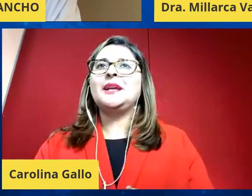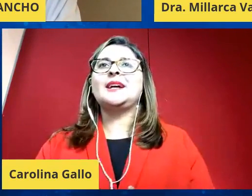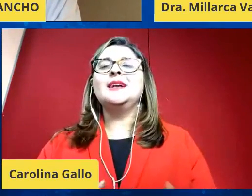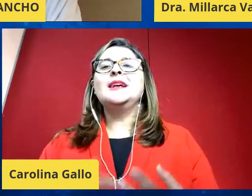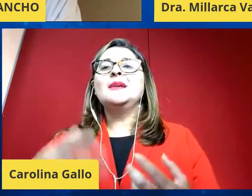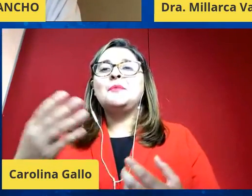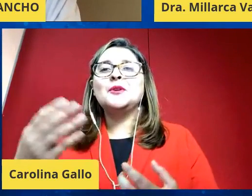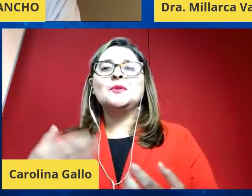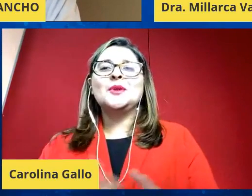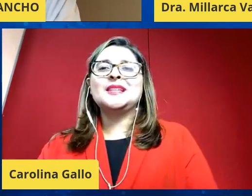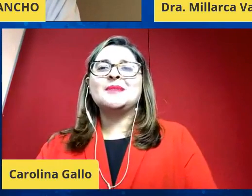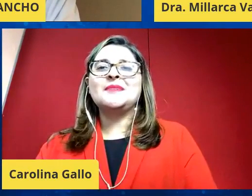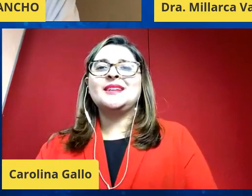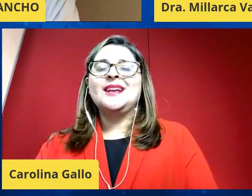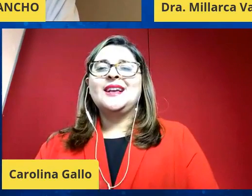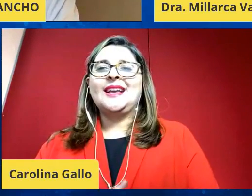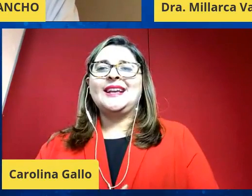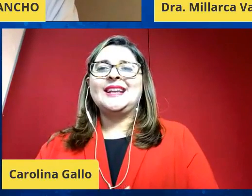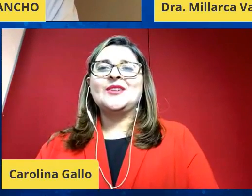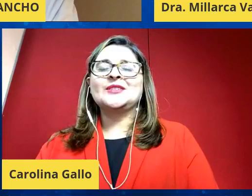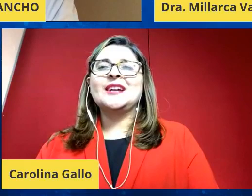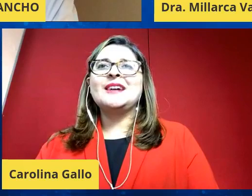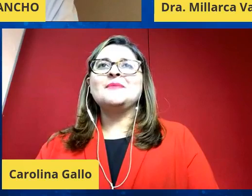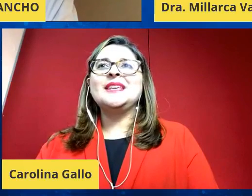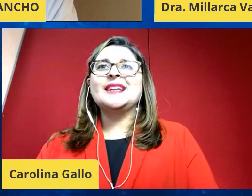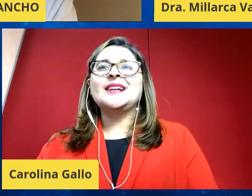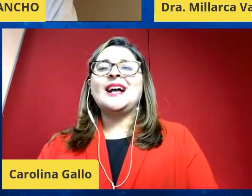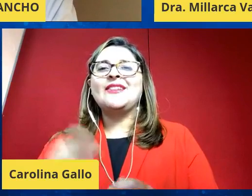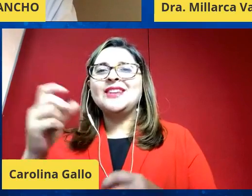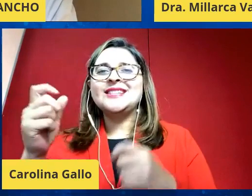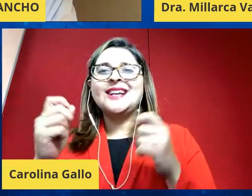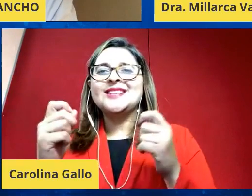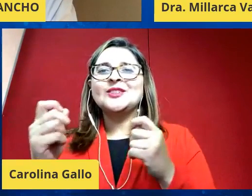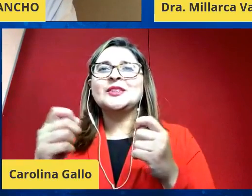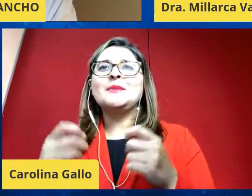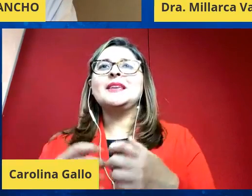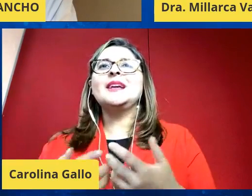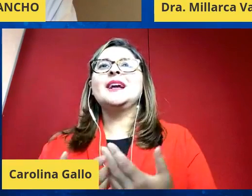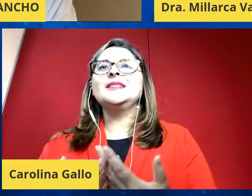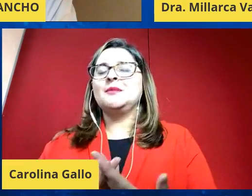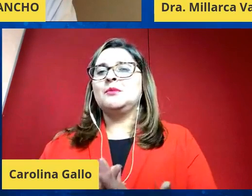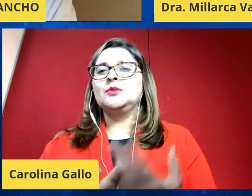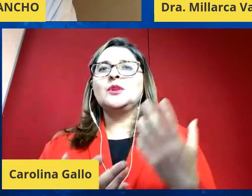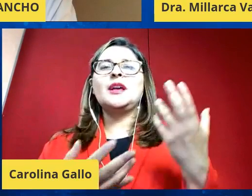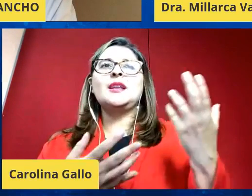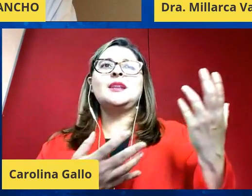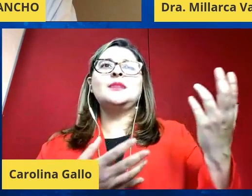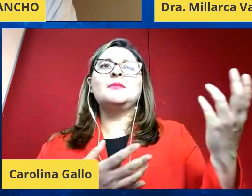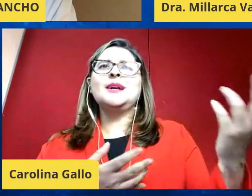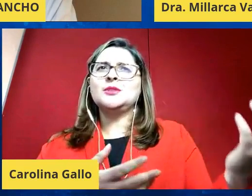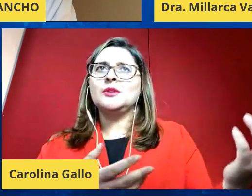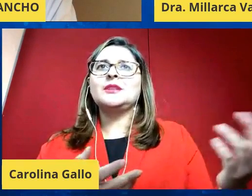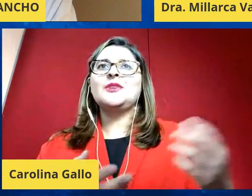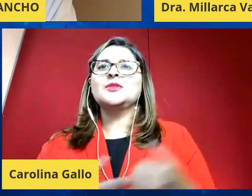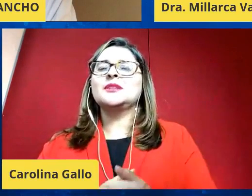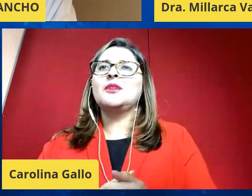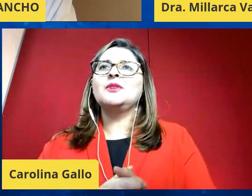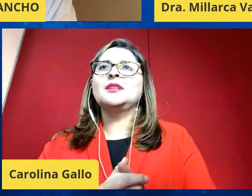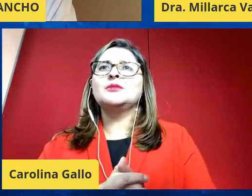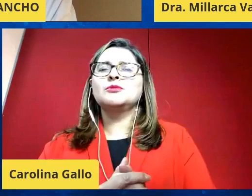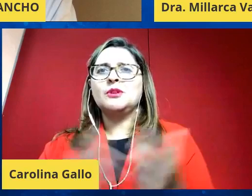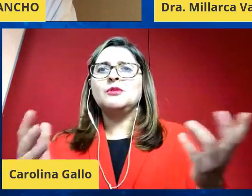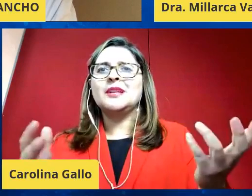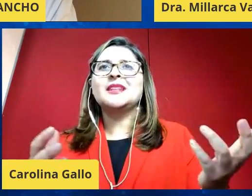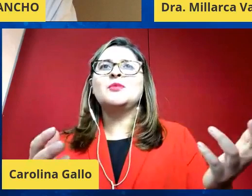tan complejas, pero como lo decía también la doctora Millarca, a veces hay ciertos temas que enganchan mucho. En marzo de este año se